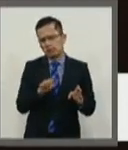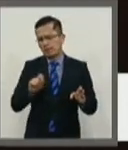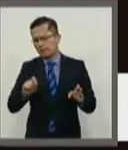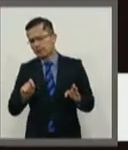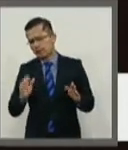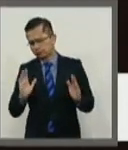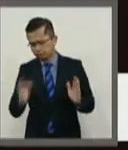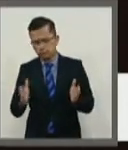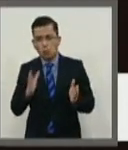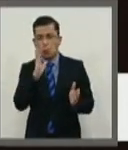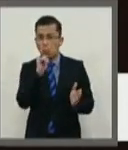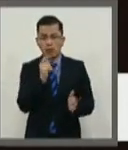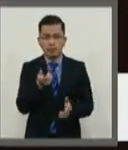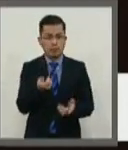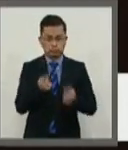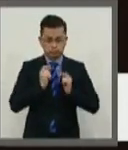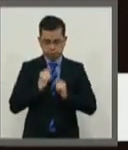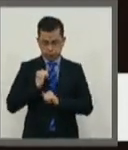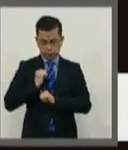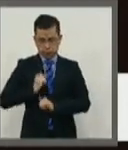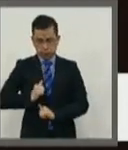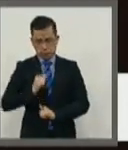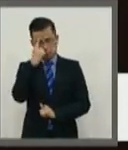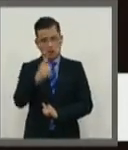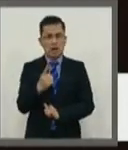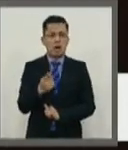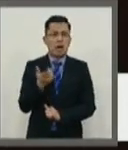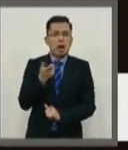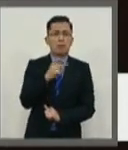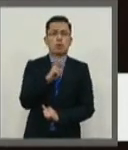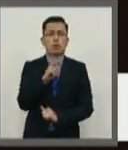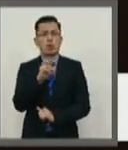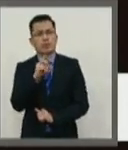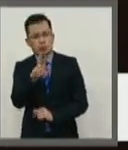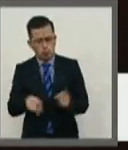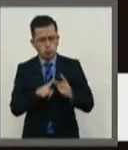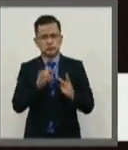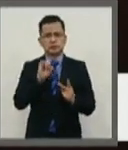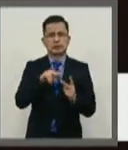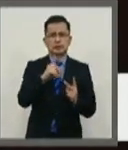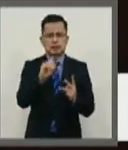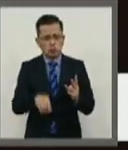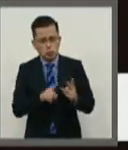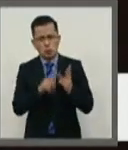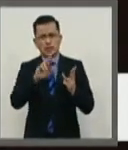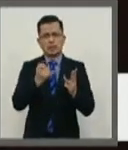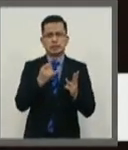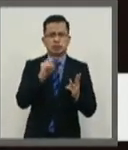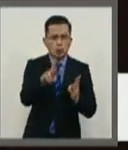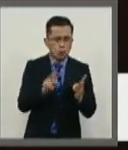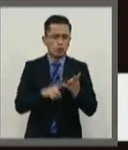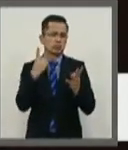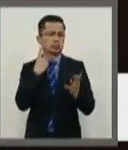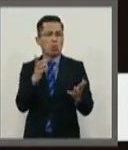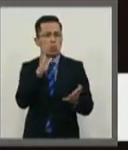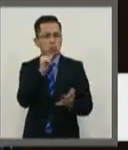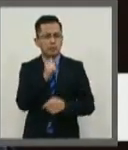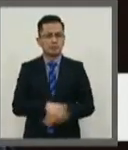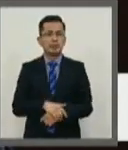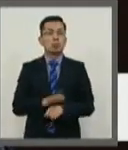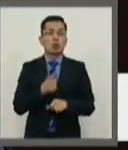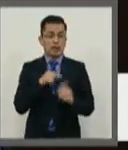municipal, síndico, procurador o regidor, pues consideran, al menos en Guerrero, que estando establecido en la Carta Magna la edad mínima